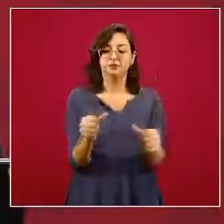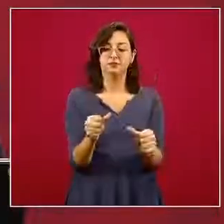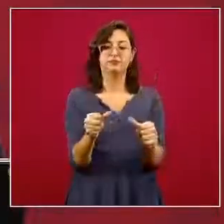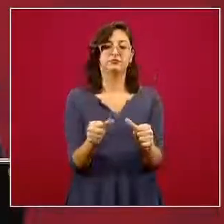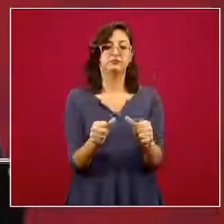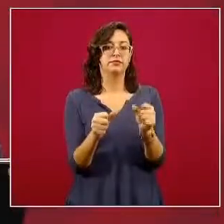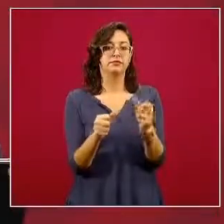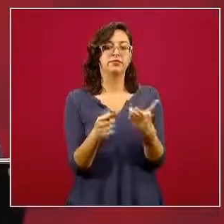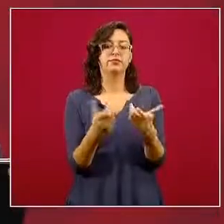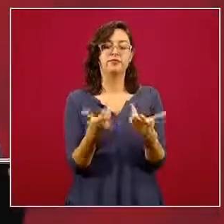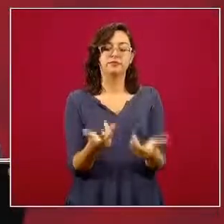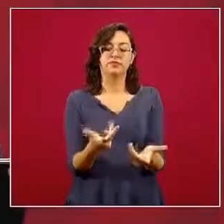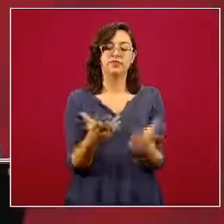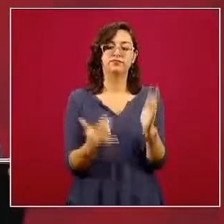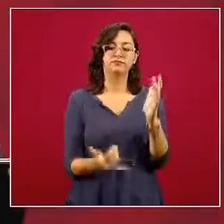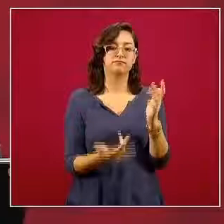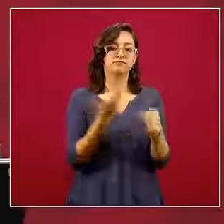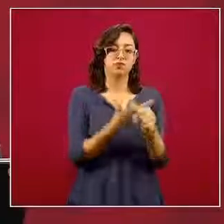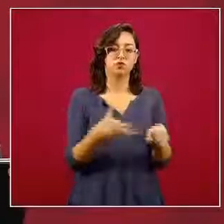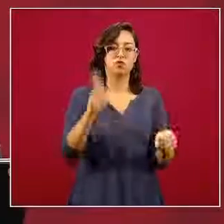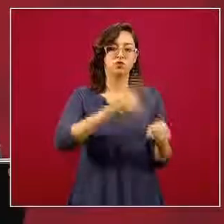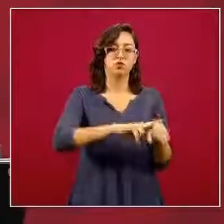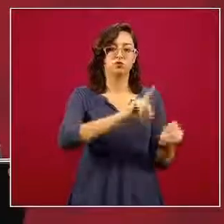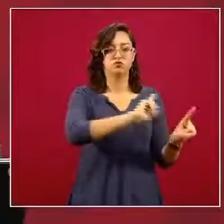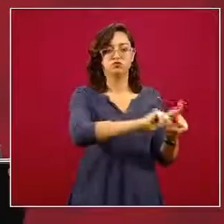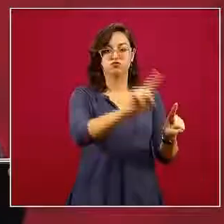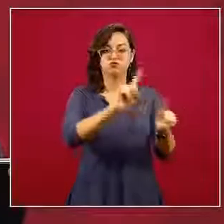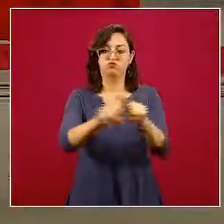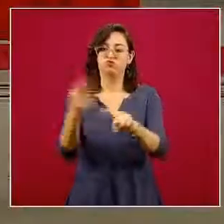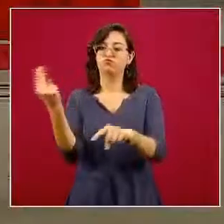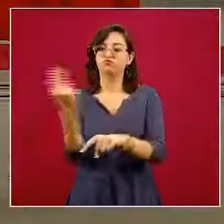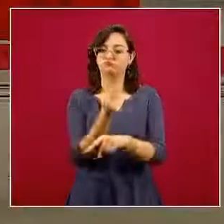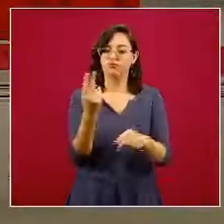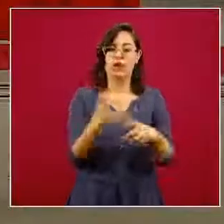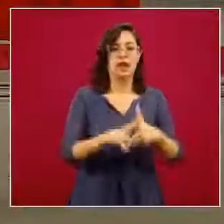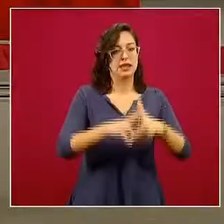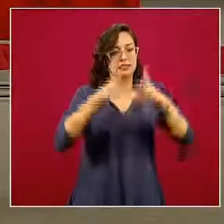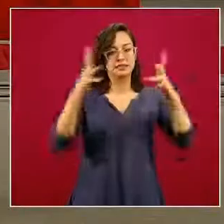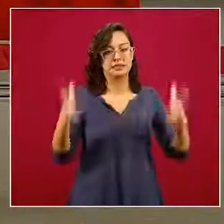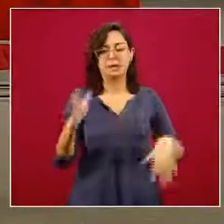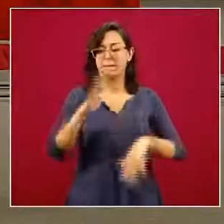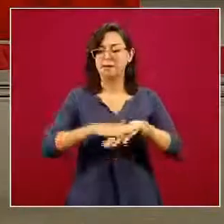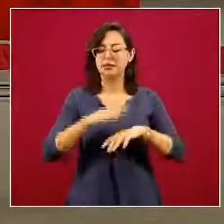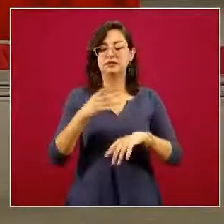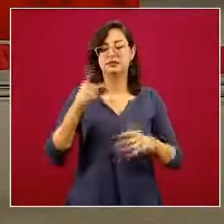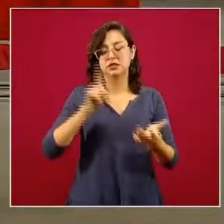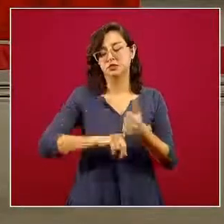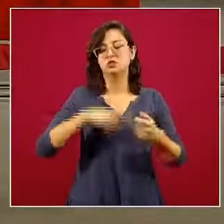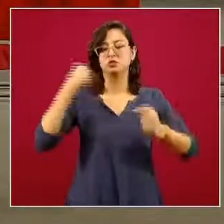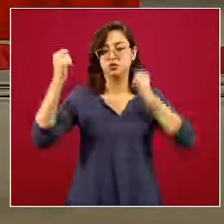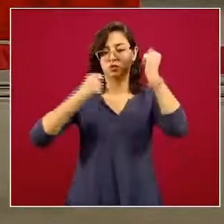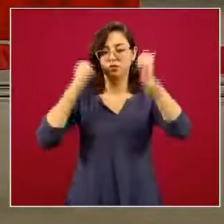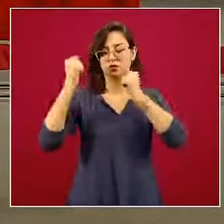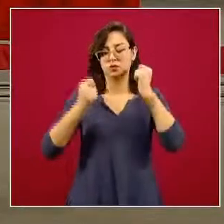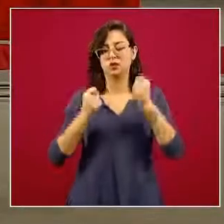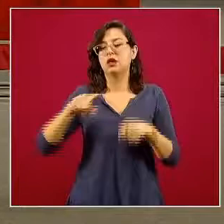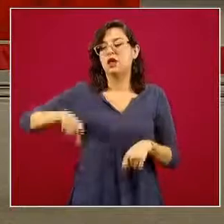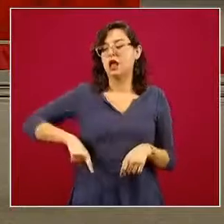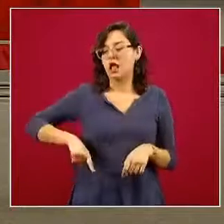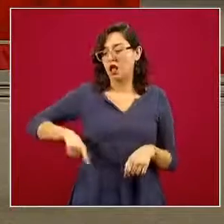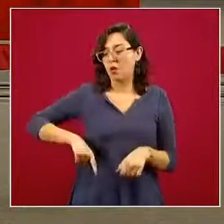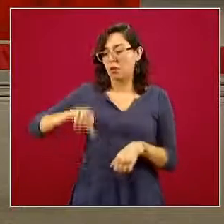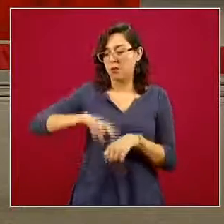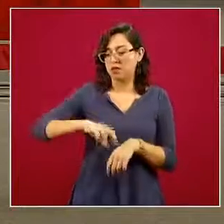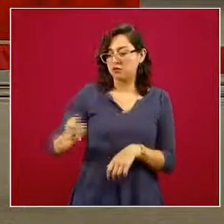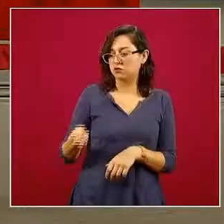las necesidades de infraestructura en los puertos turísticos. La respuesta ha sido muy positiva. Yo creo que los 3 gobernadores que